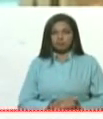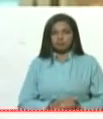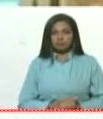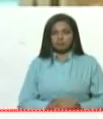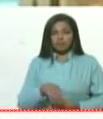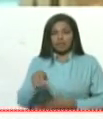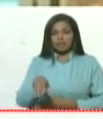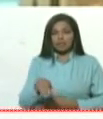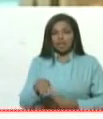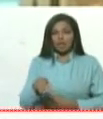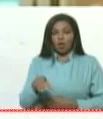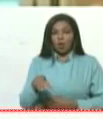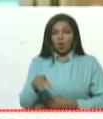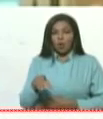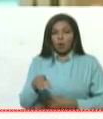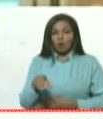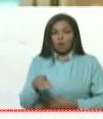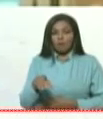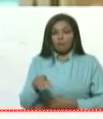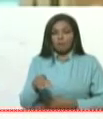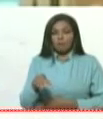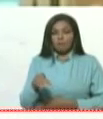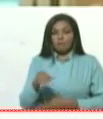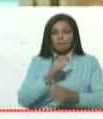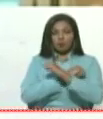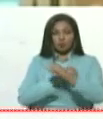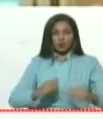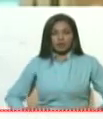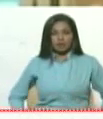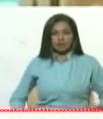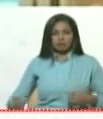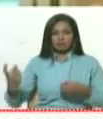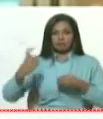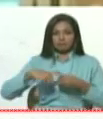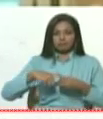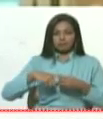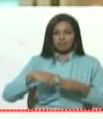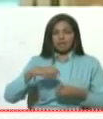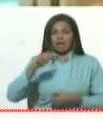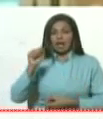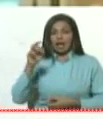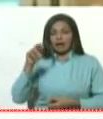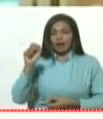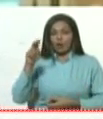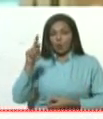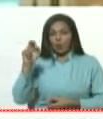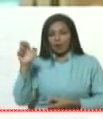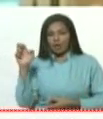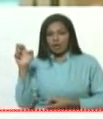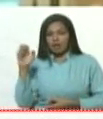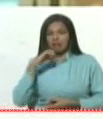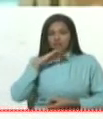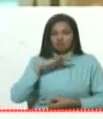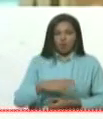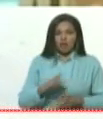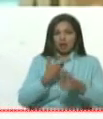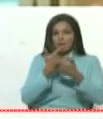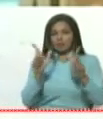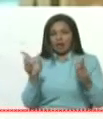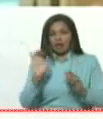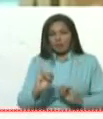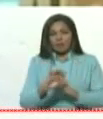el estado Portuguesa se incorpora la ciudad de Araure, ciudad legendaria por sus historias